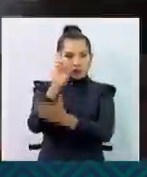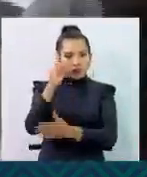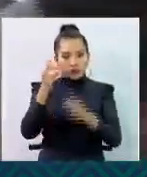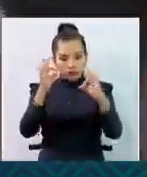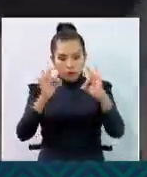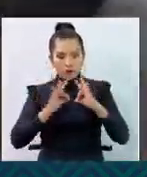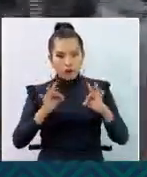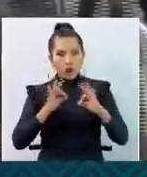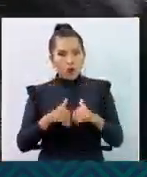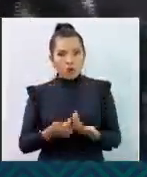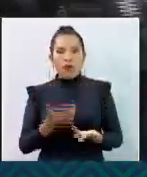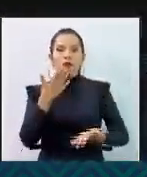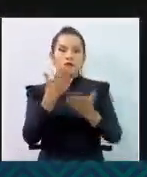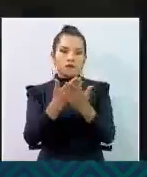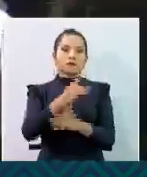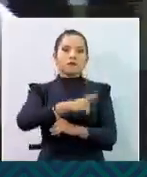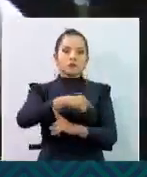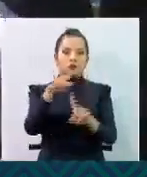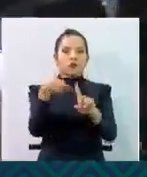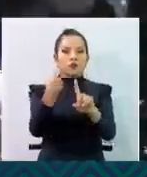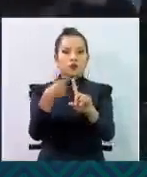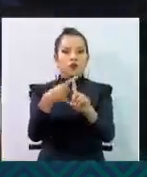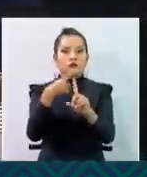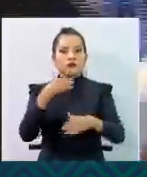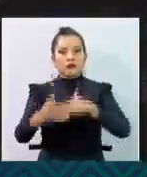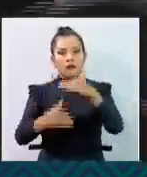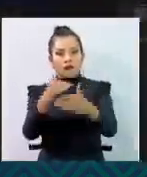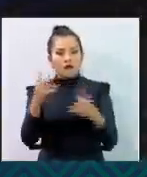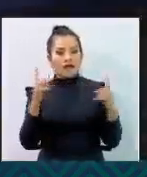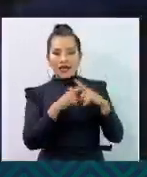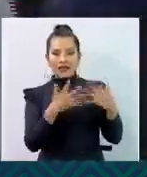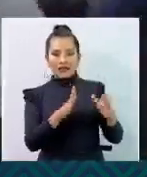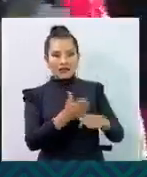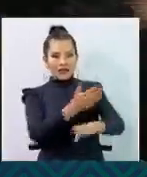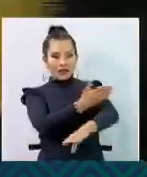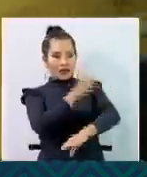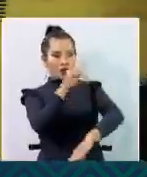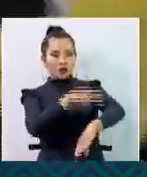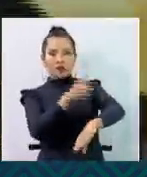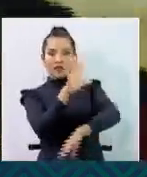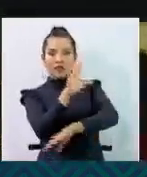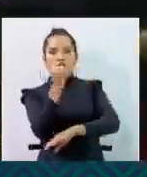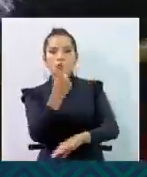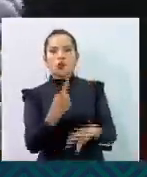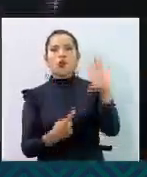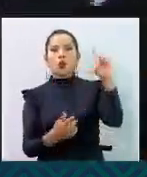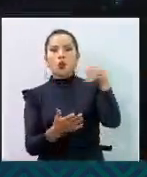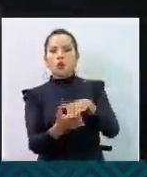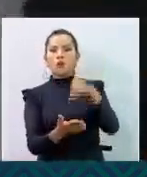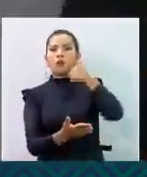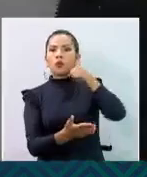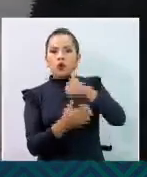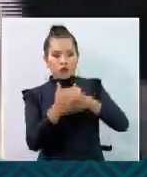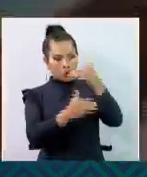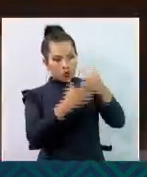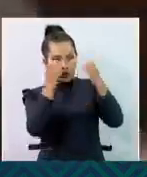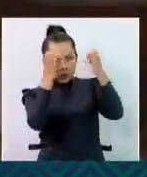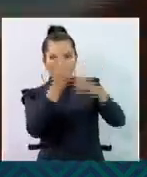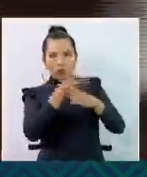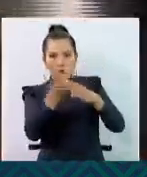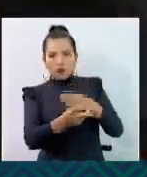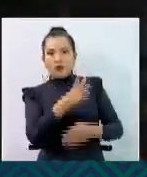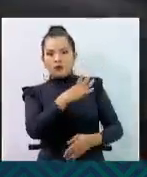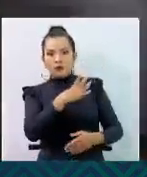registraron avances importantes, toda vez que hasta el 2005 apenas se alcanzaba hasta 8.000 mujeres en cuanto a procesos de educación profesional